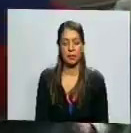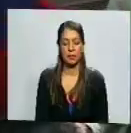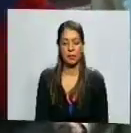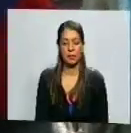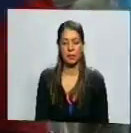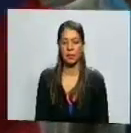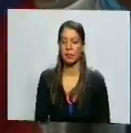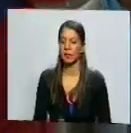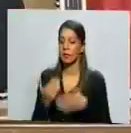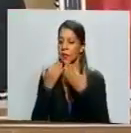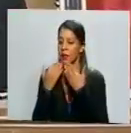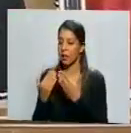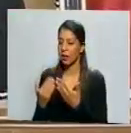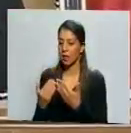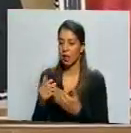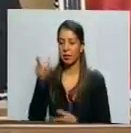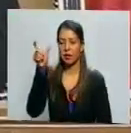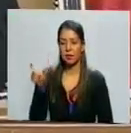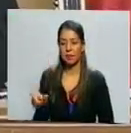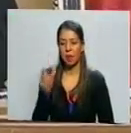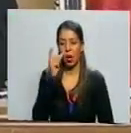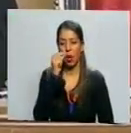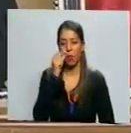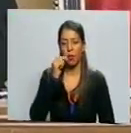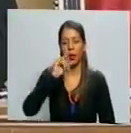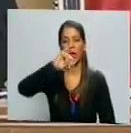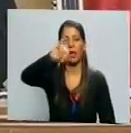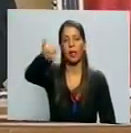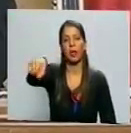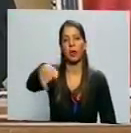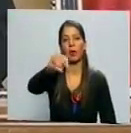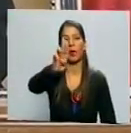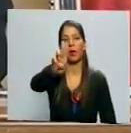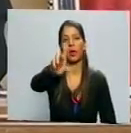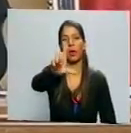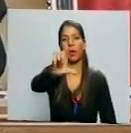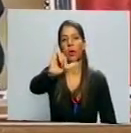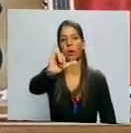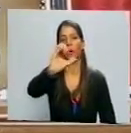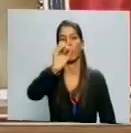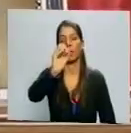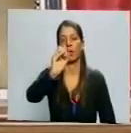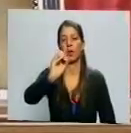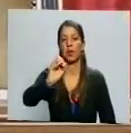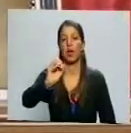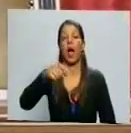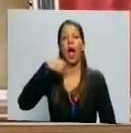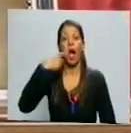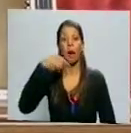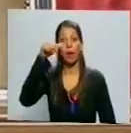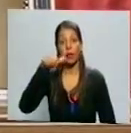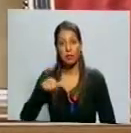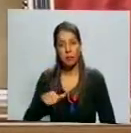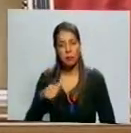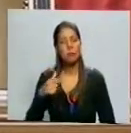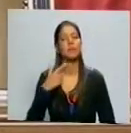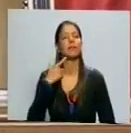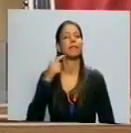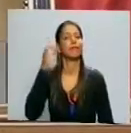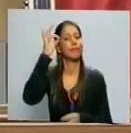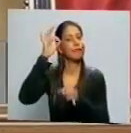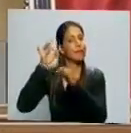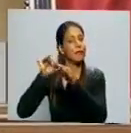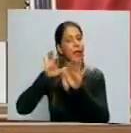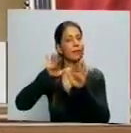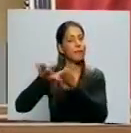Muchas gracias al constituyente Julio Chávez. Sabemos que lo que dijo él ahí es algo en lo que ha creído y por lo que